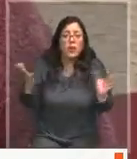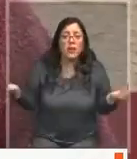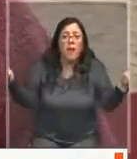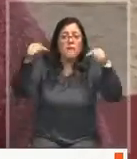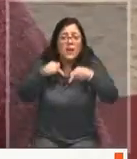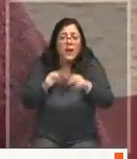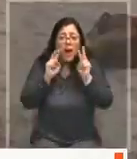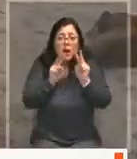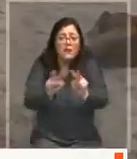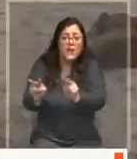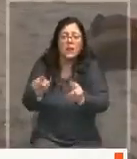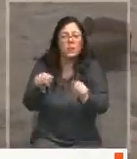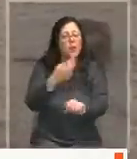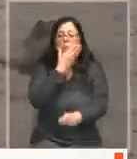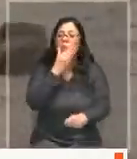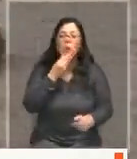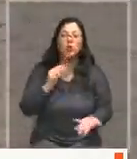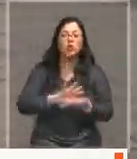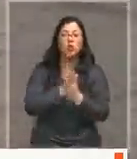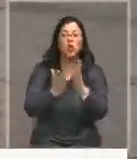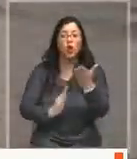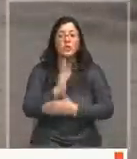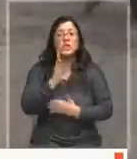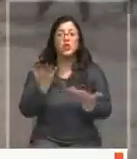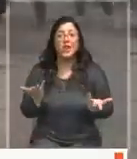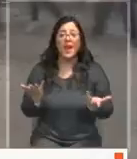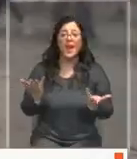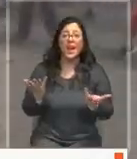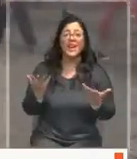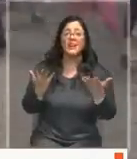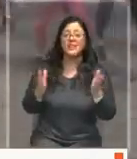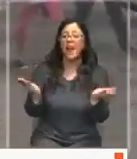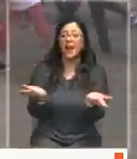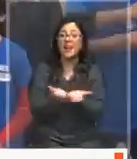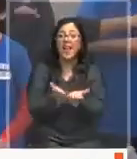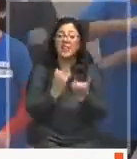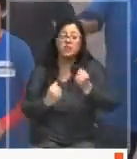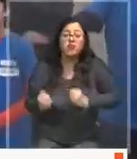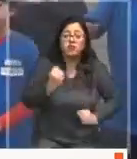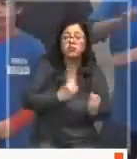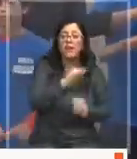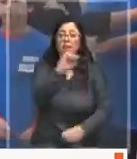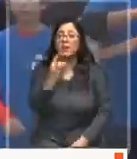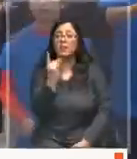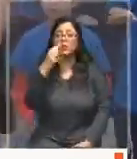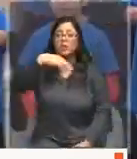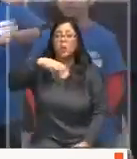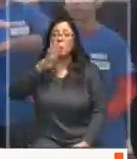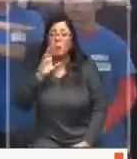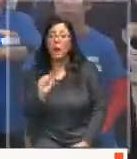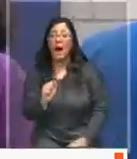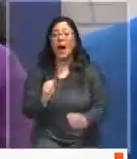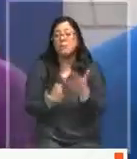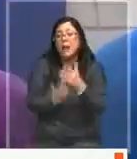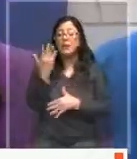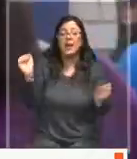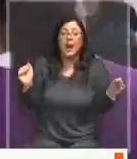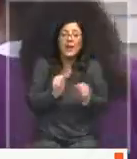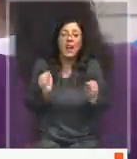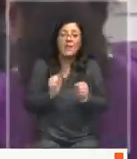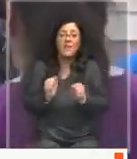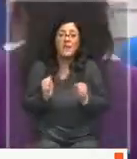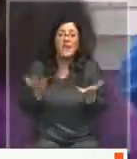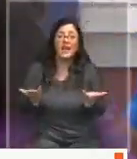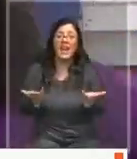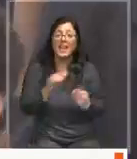es maravilloso. Todo partió con una entretenida clase de zumba que sirvió para entrar en calor en esta fría mañana que dio paso a las